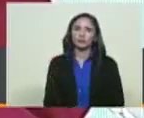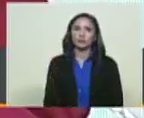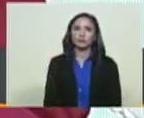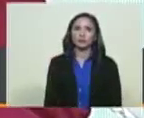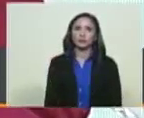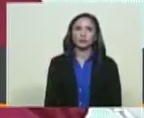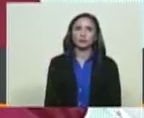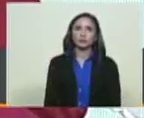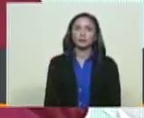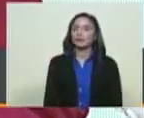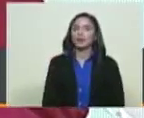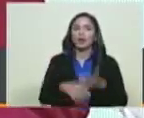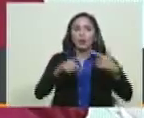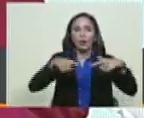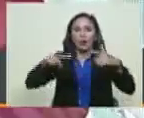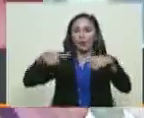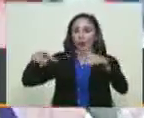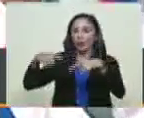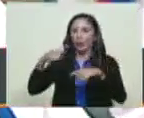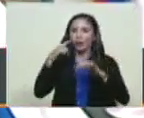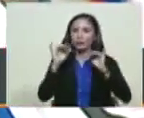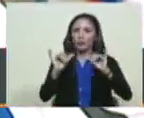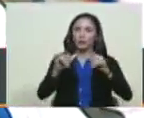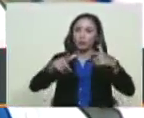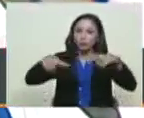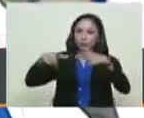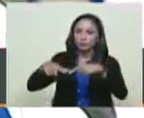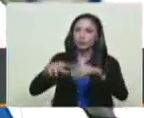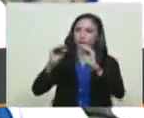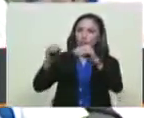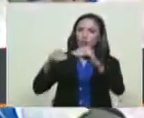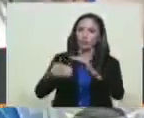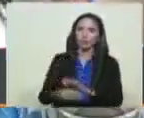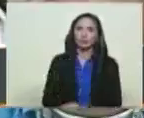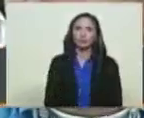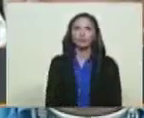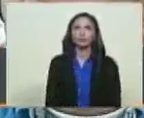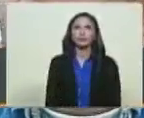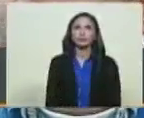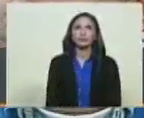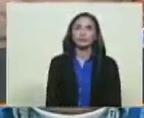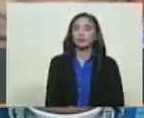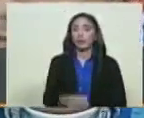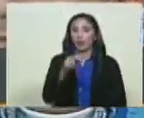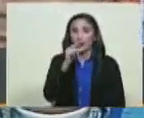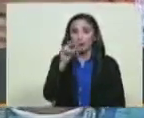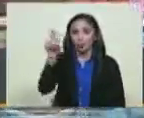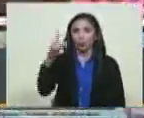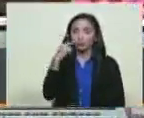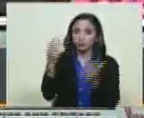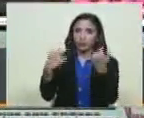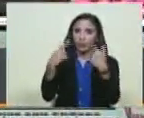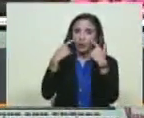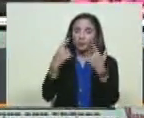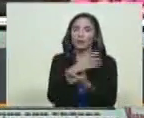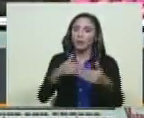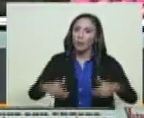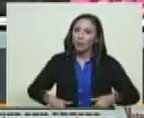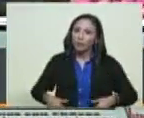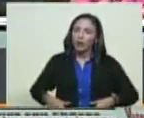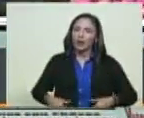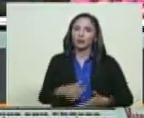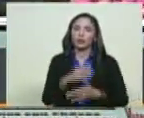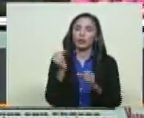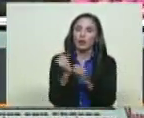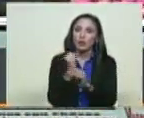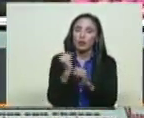en todos los espacios que estén héctor hagamos un gran esfuerzo a la